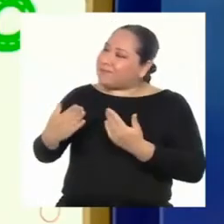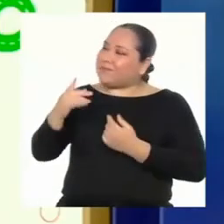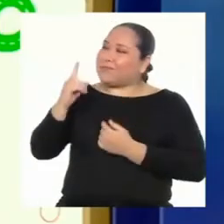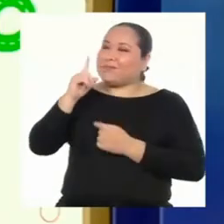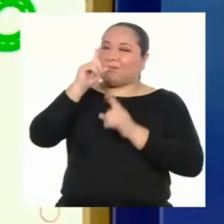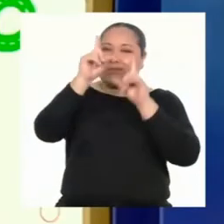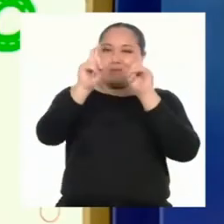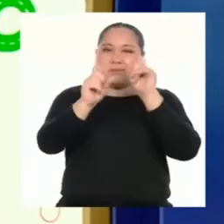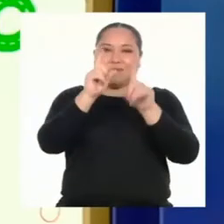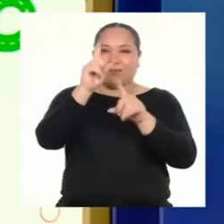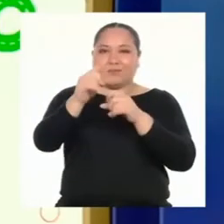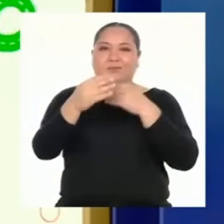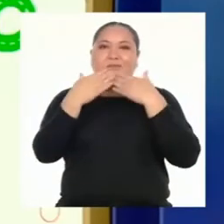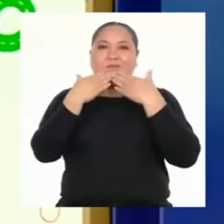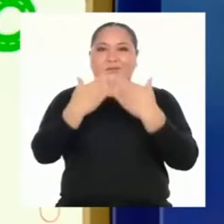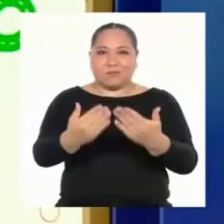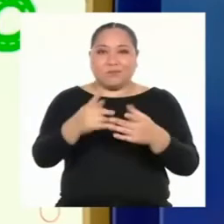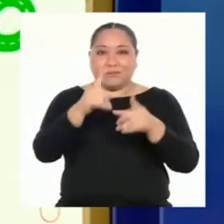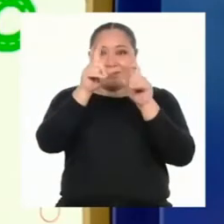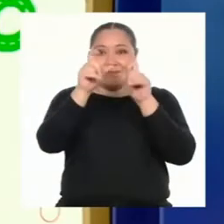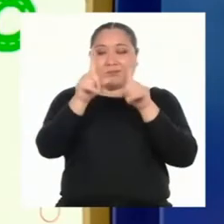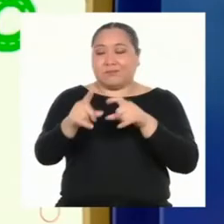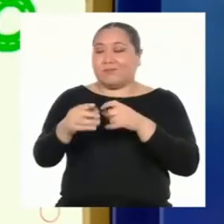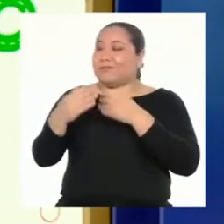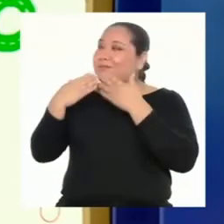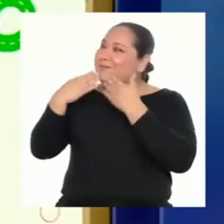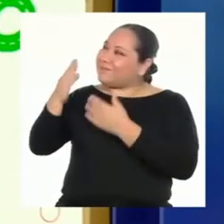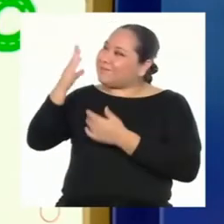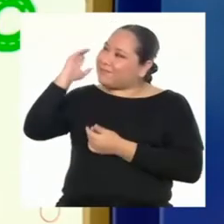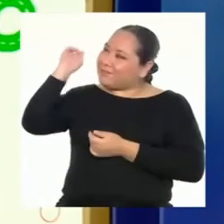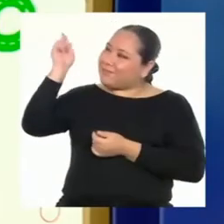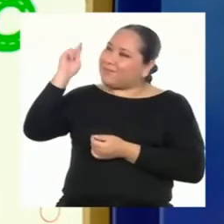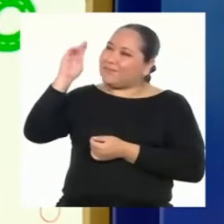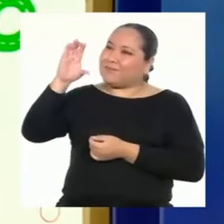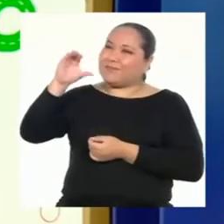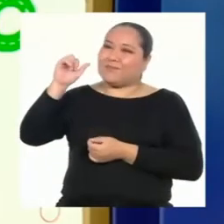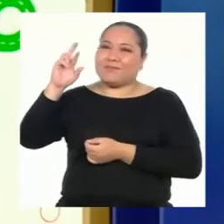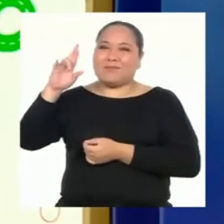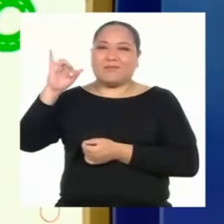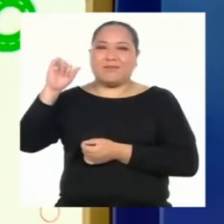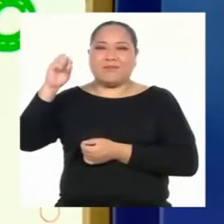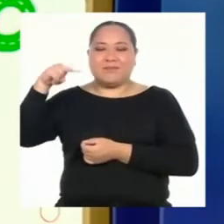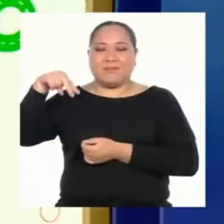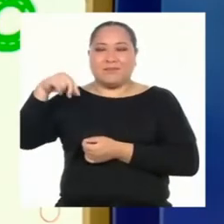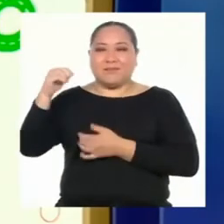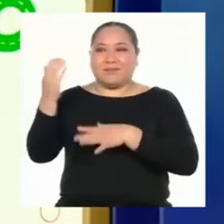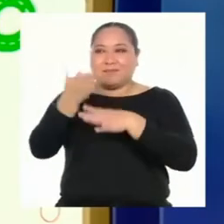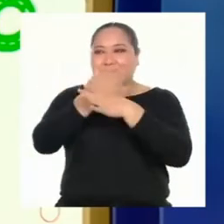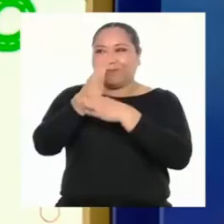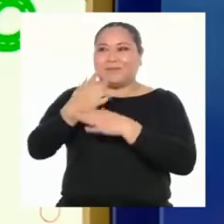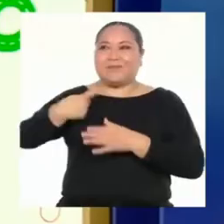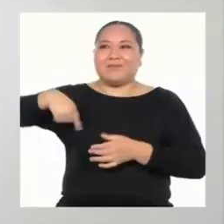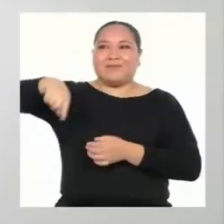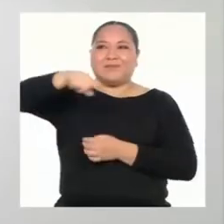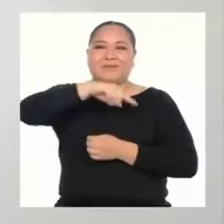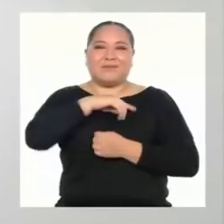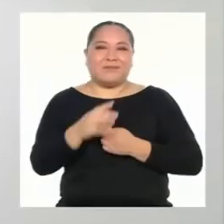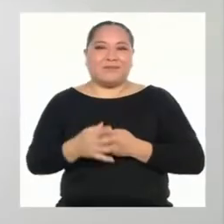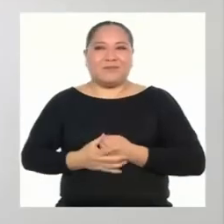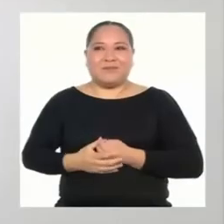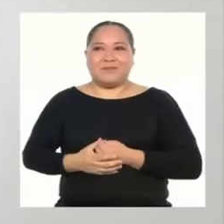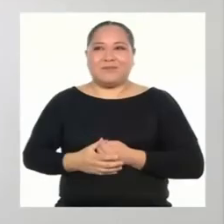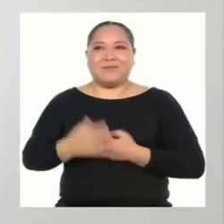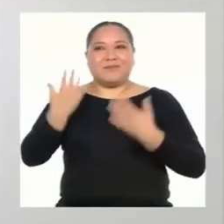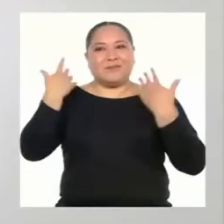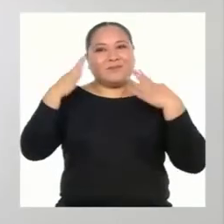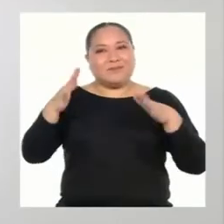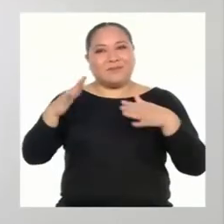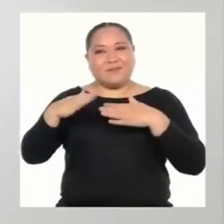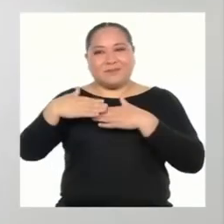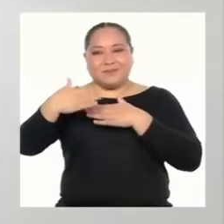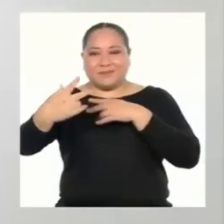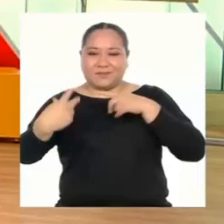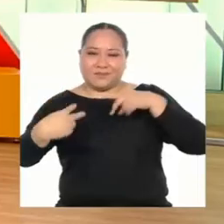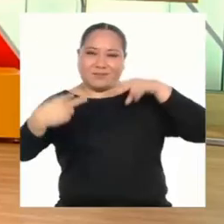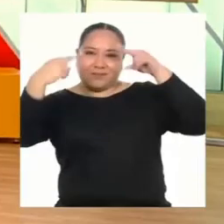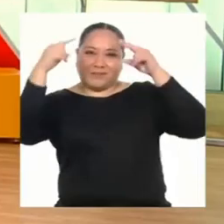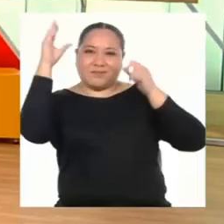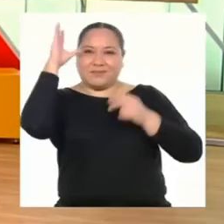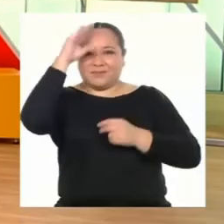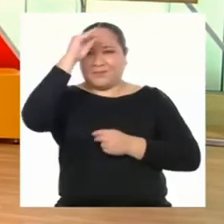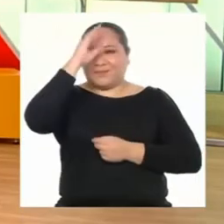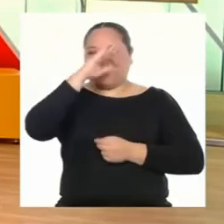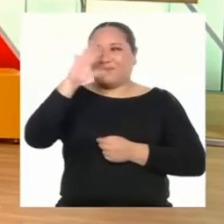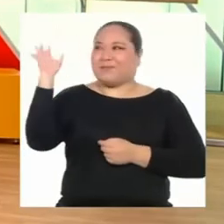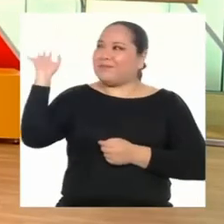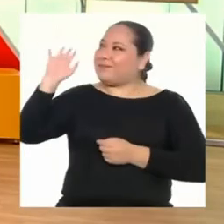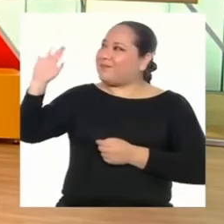gracias por sus preguntas y sobre todo a usted, profesora Karina Barrueta, por compartir con nosotros. Ya nos vemos, chicas y